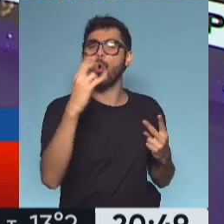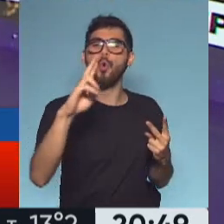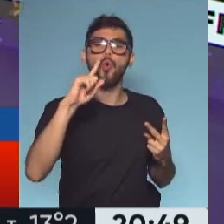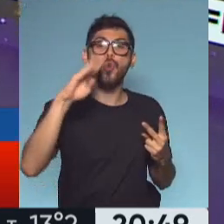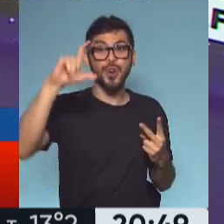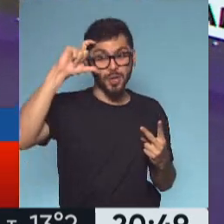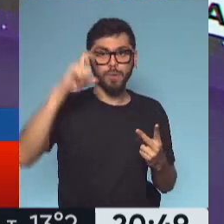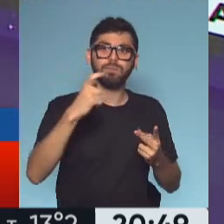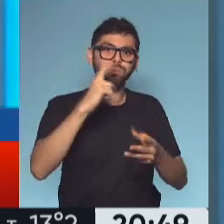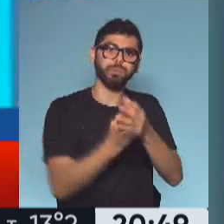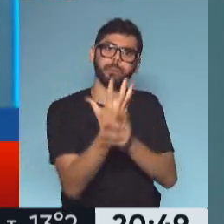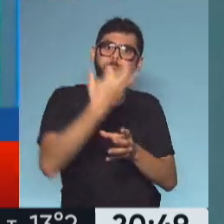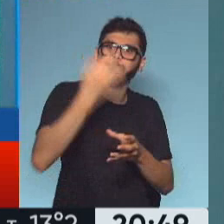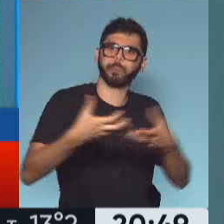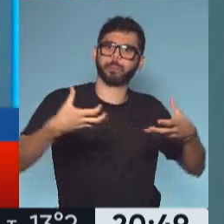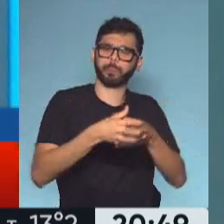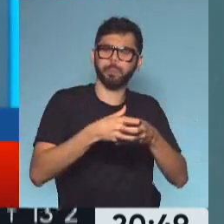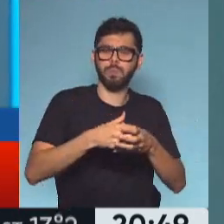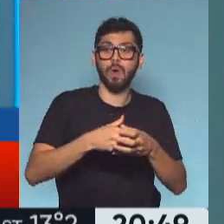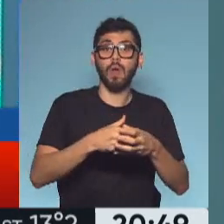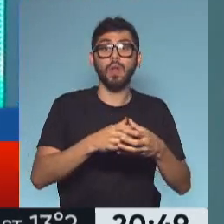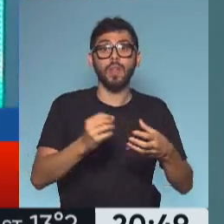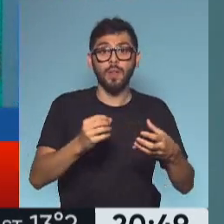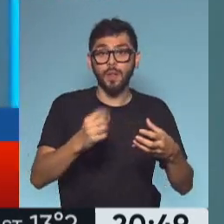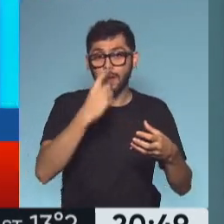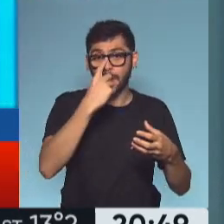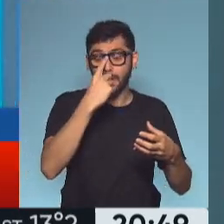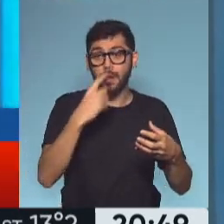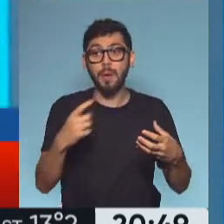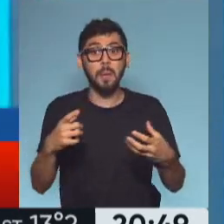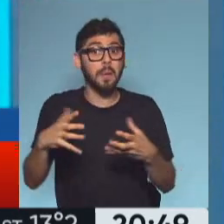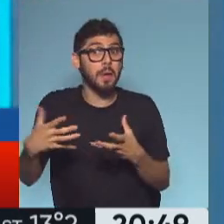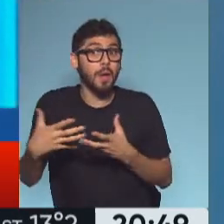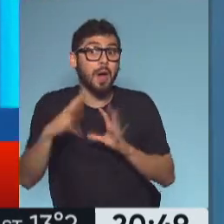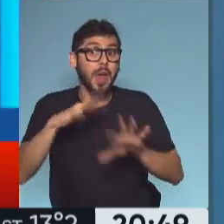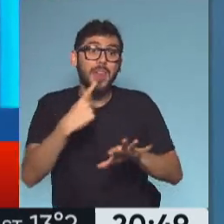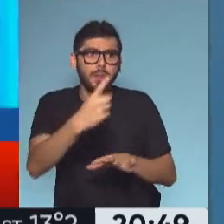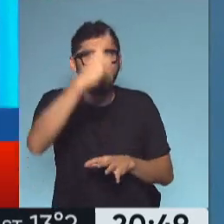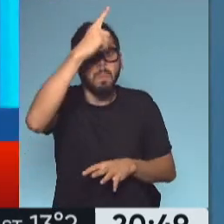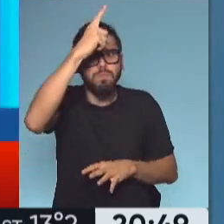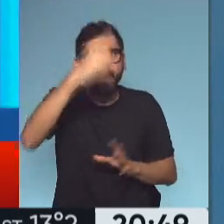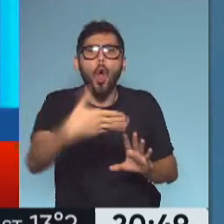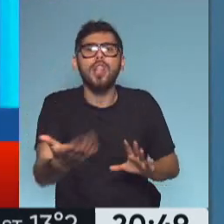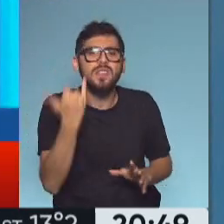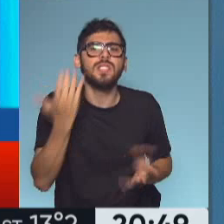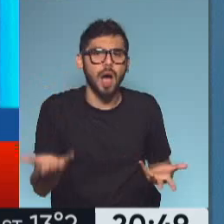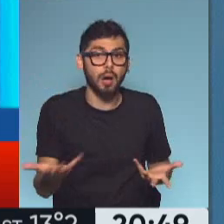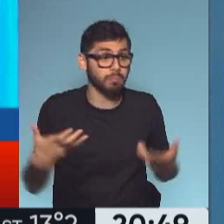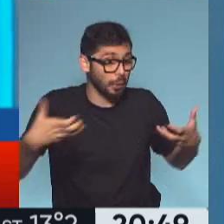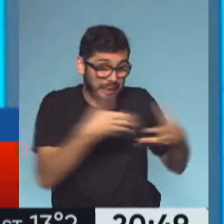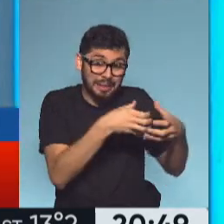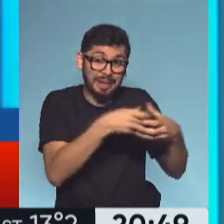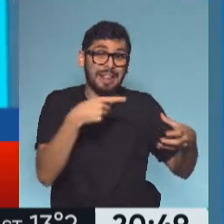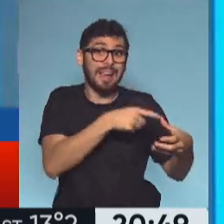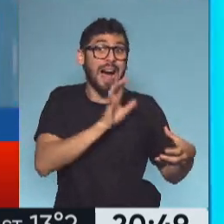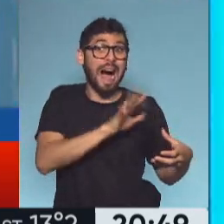que están pidiendo los manifestantes es una policía del posconflicto. Es decir, una policía que no sea esa que daba respuesta